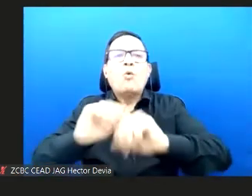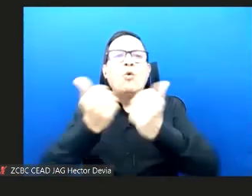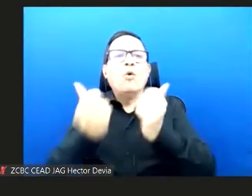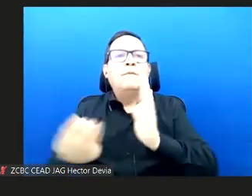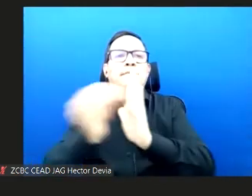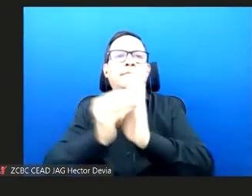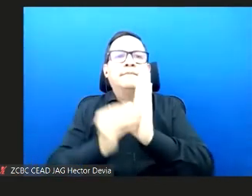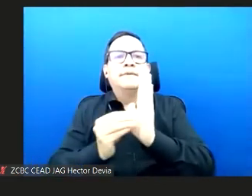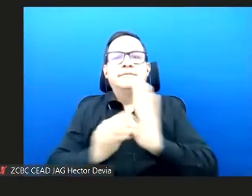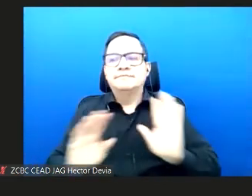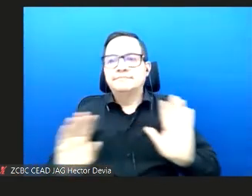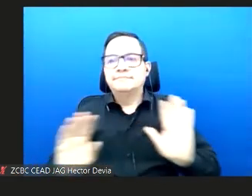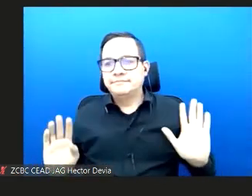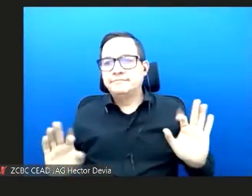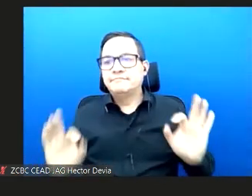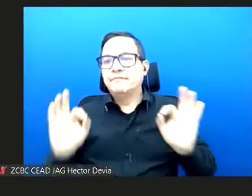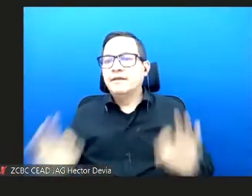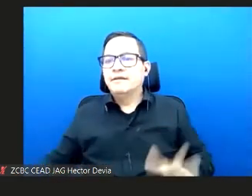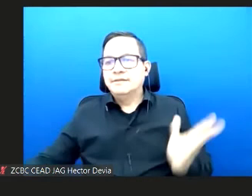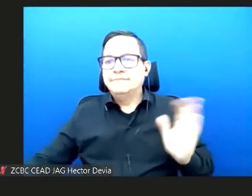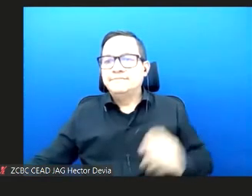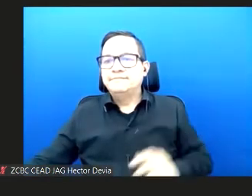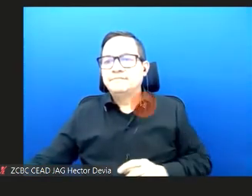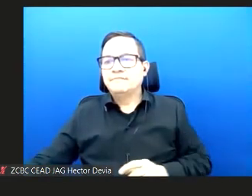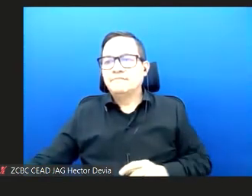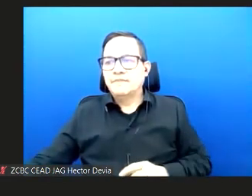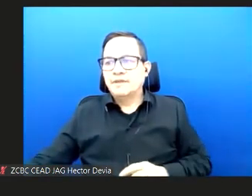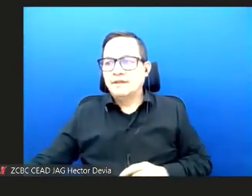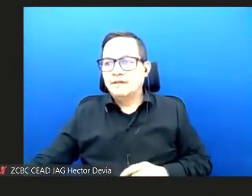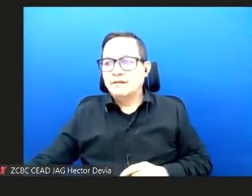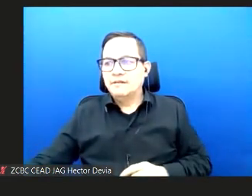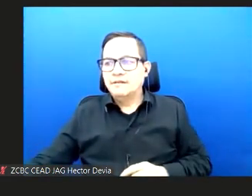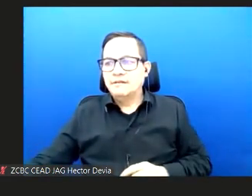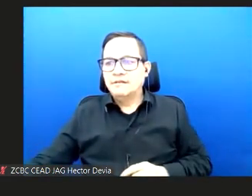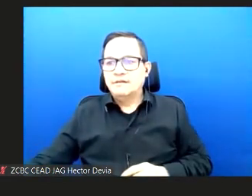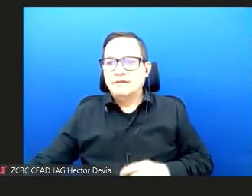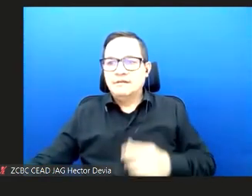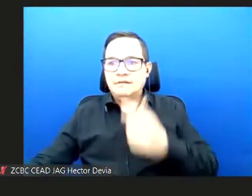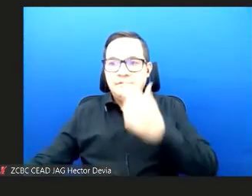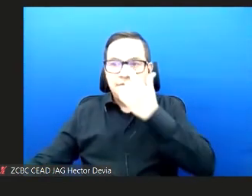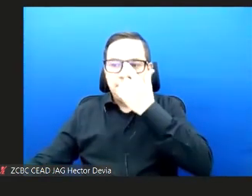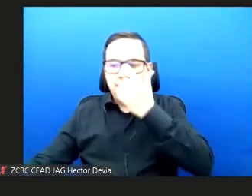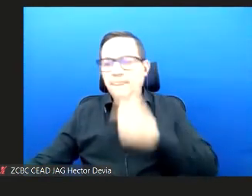Bueno, la verdad, bueno, después te respondo eso, porque si no me quedo ahí.